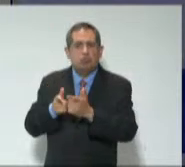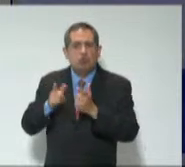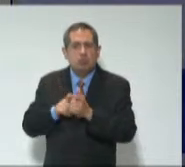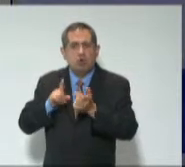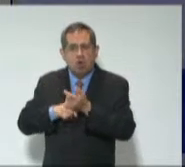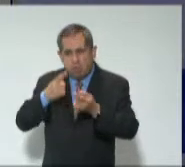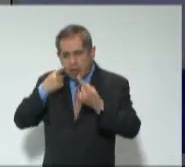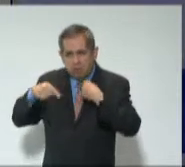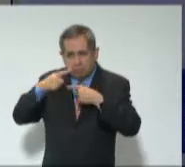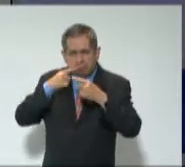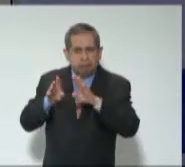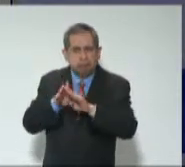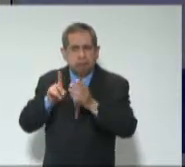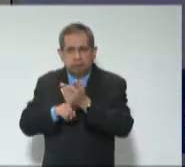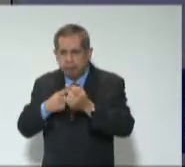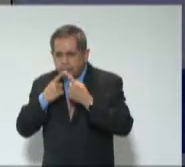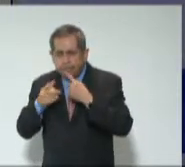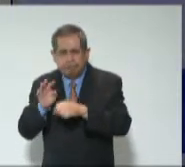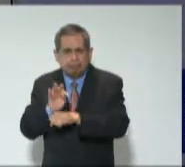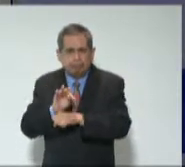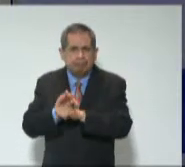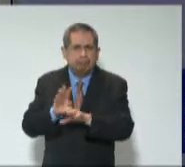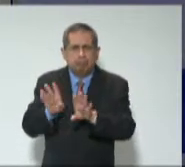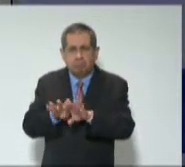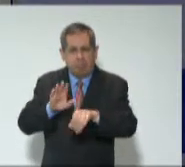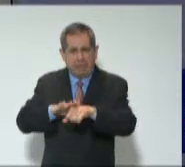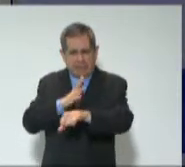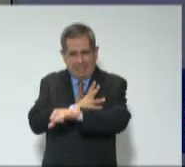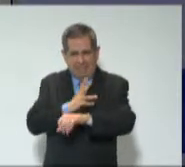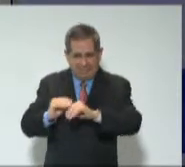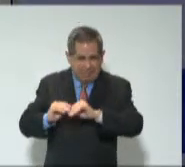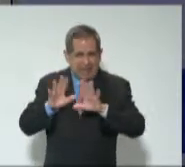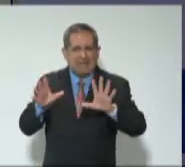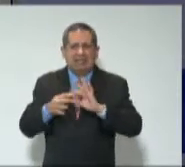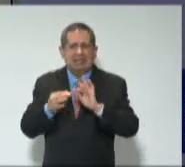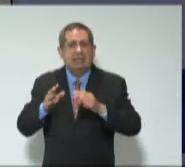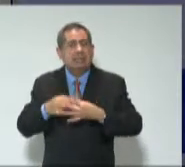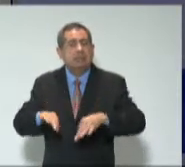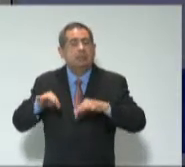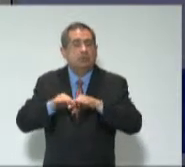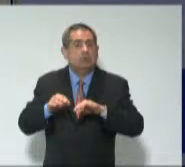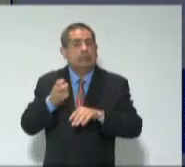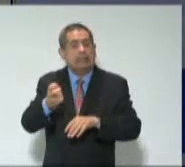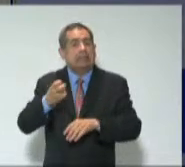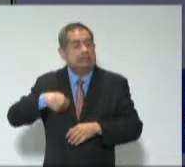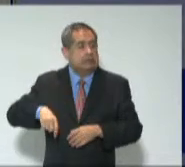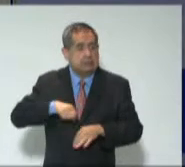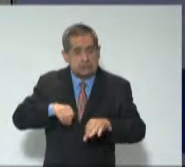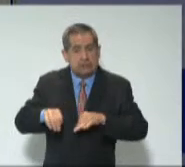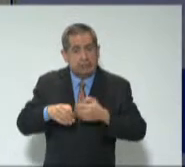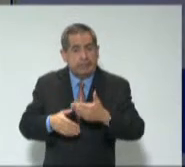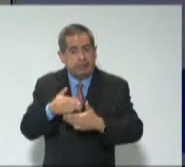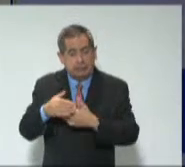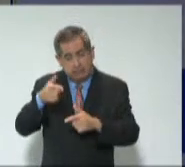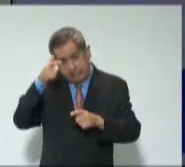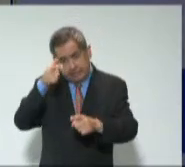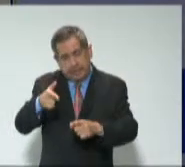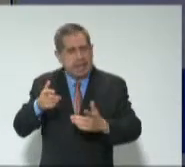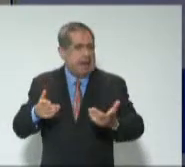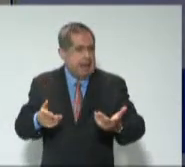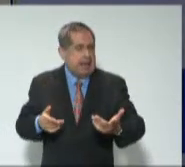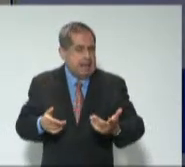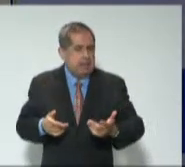delinear una estrategia que fortalezca esa transparencia democrática expansiva con la cual estamos comprometidos y desde luego